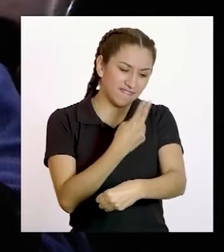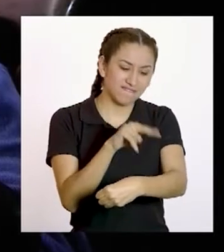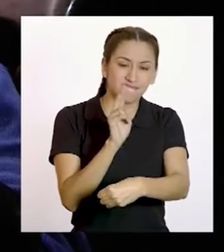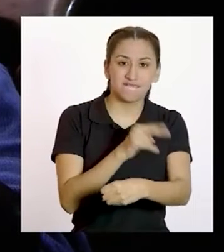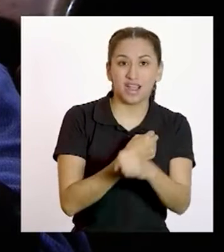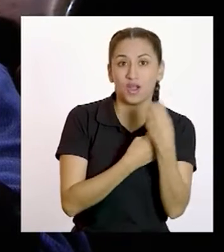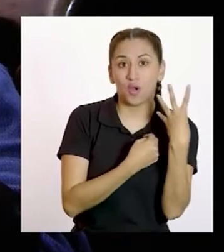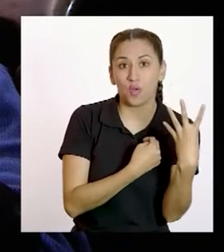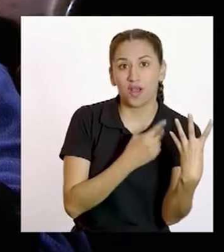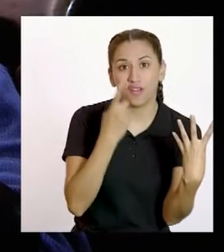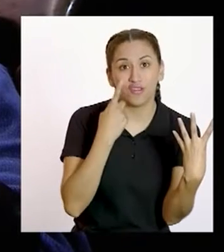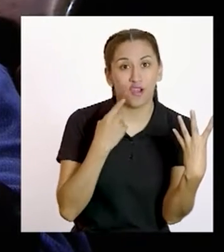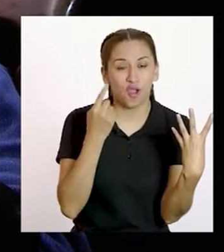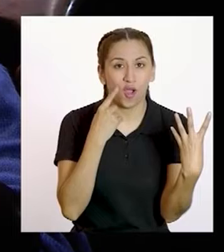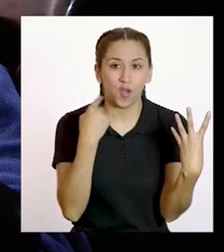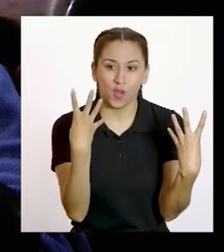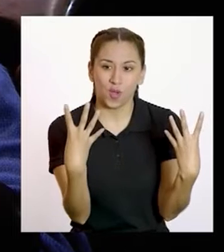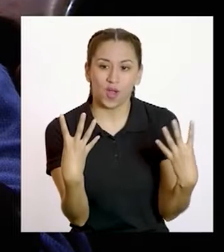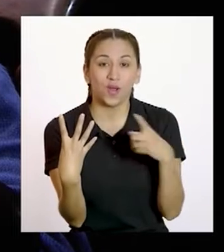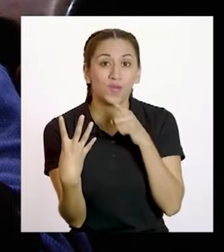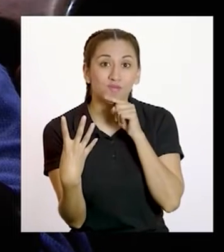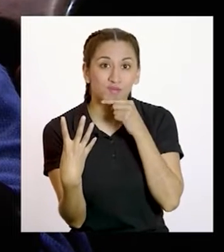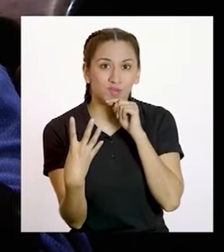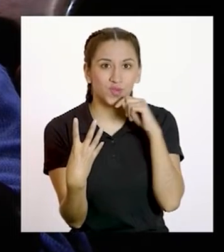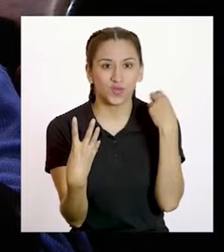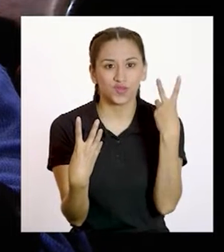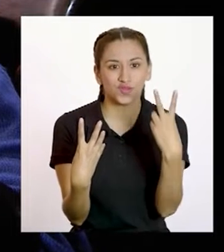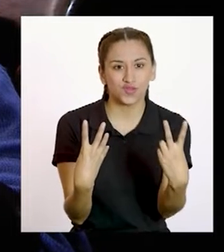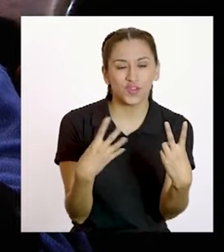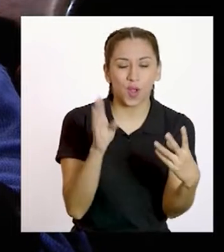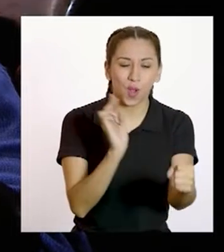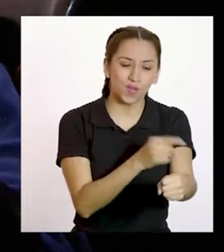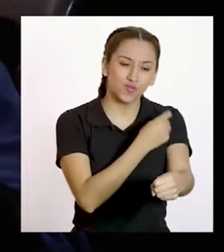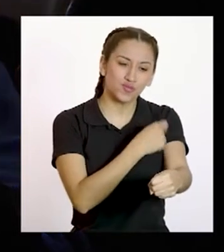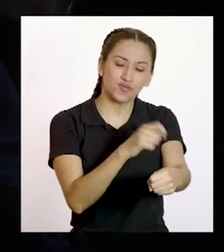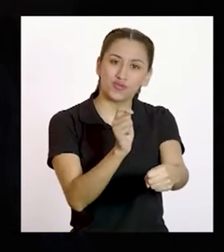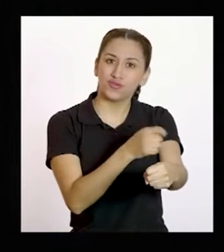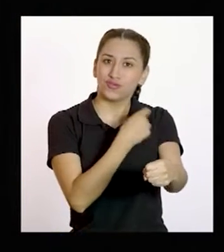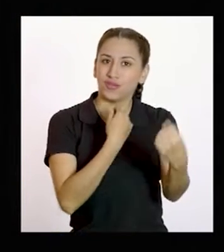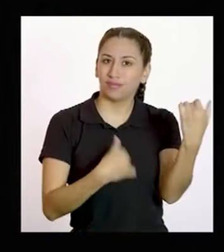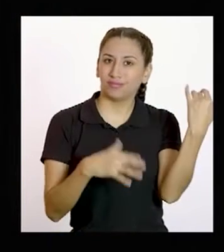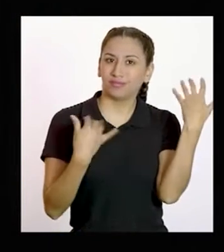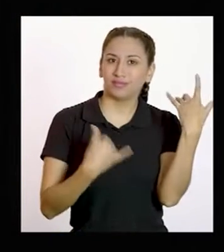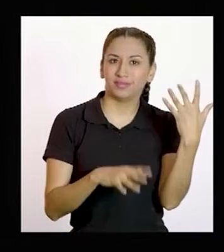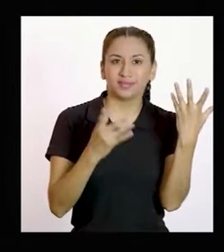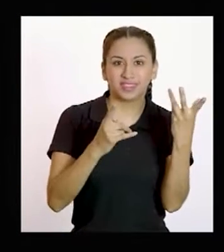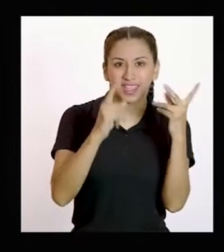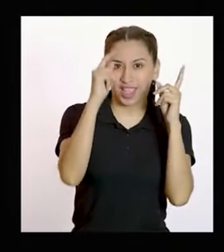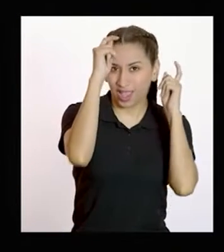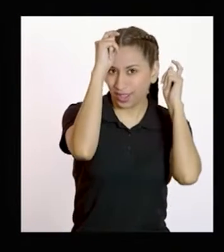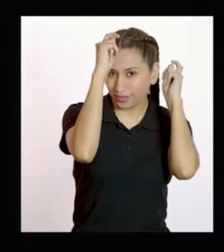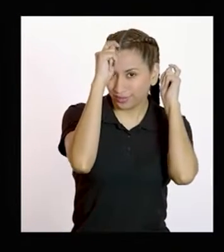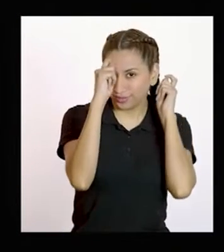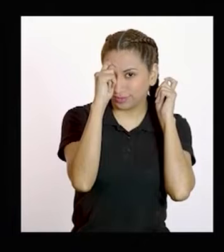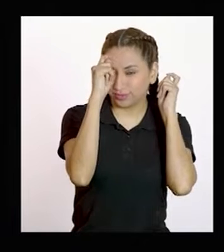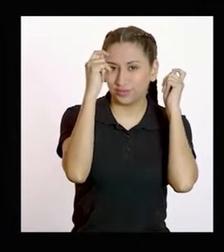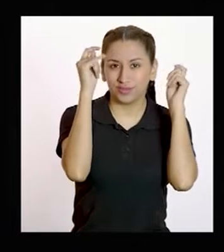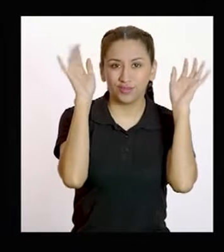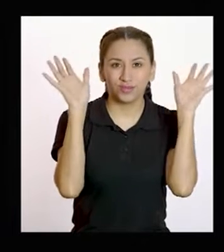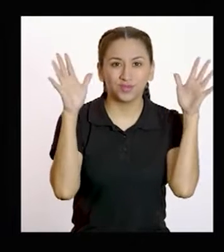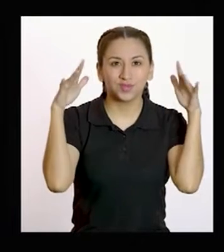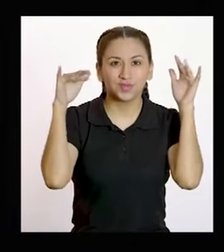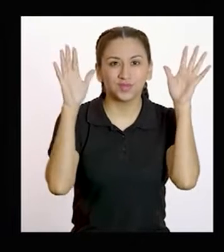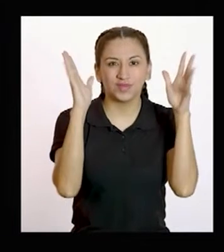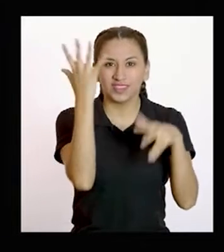Macho baila 4 hombres, 4 mujeres y 2 músicos. Disfrazado con el sombrero de ala